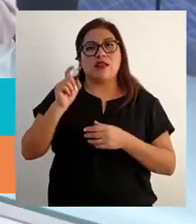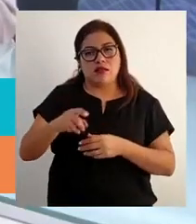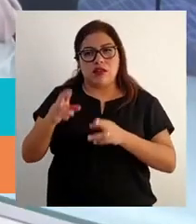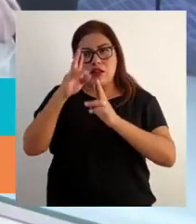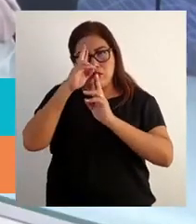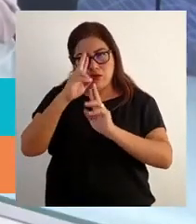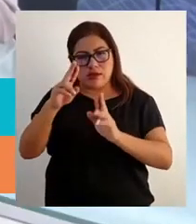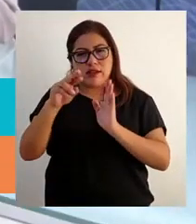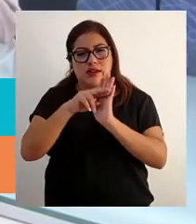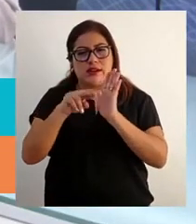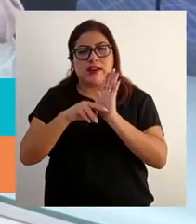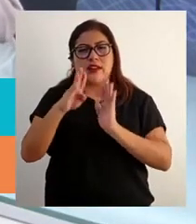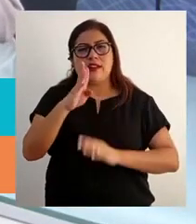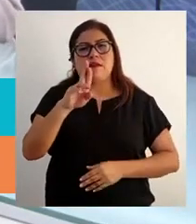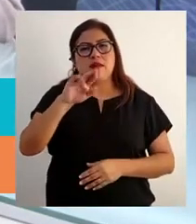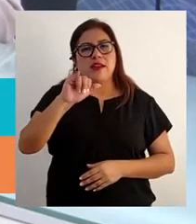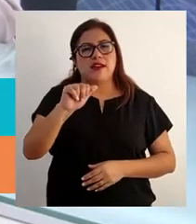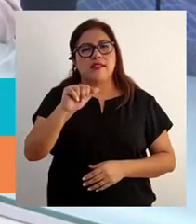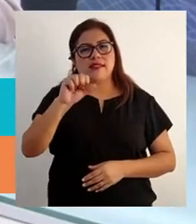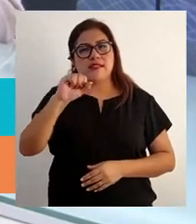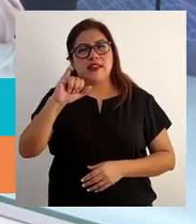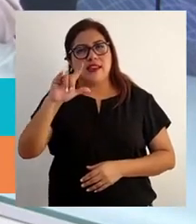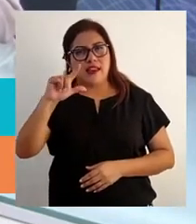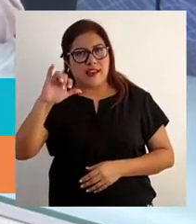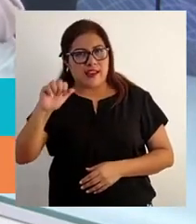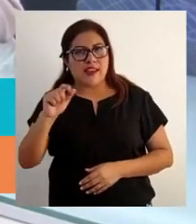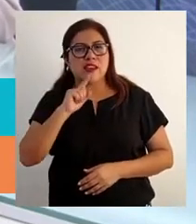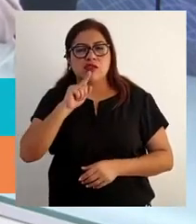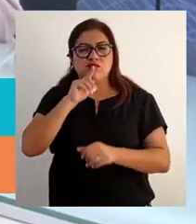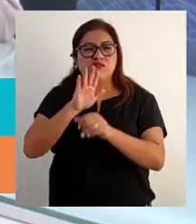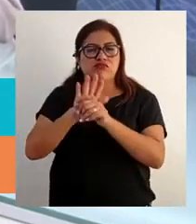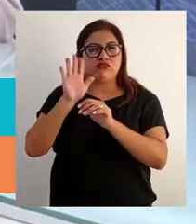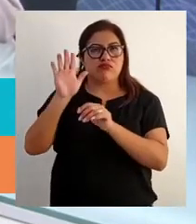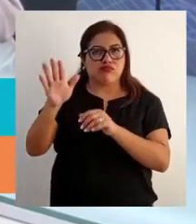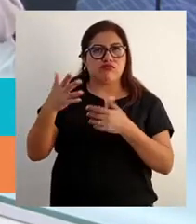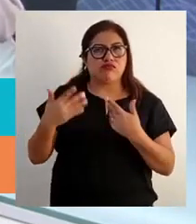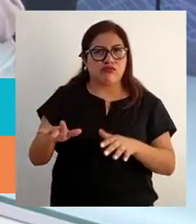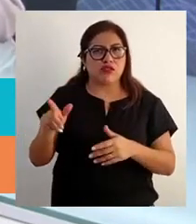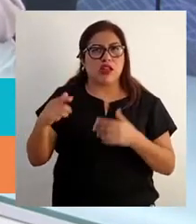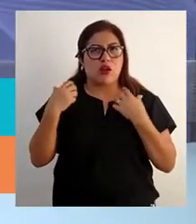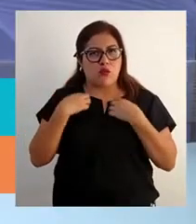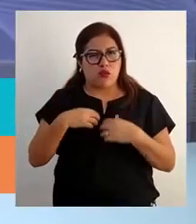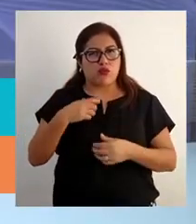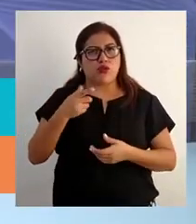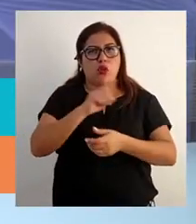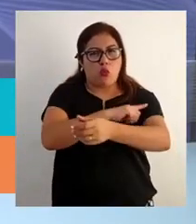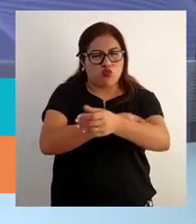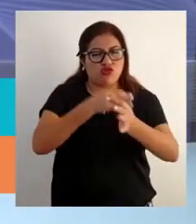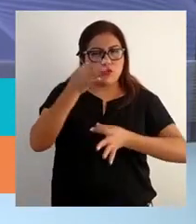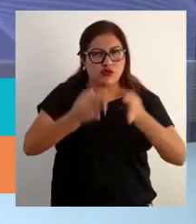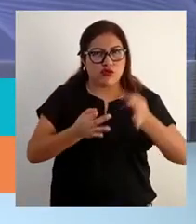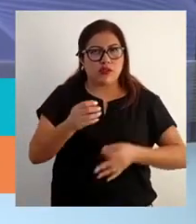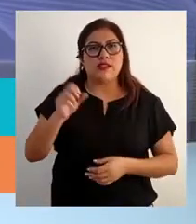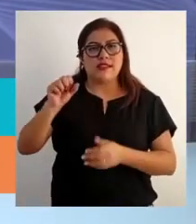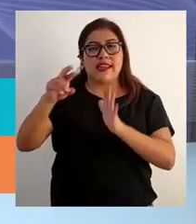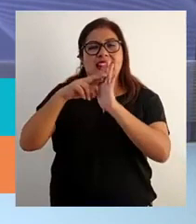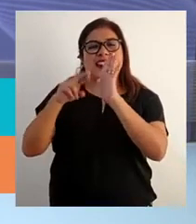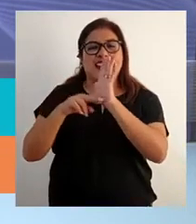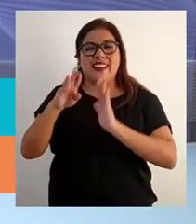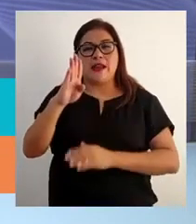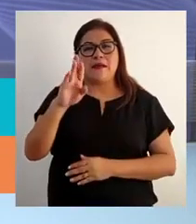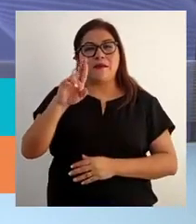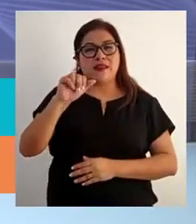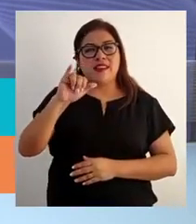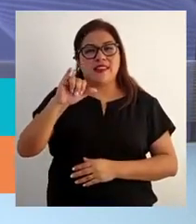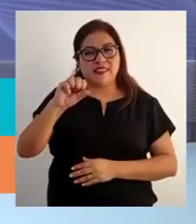un compromiso del Poder Judicial latinoamericano, ¿no? Justamente en el marco de las 100 reglas de Brasilia es que se crea la Comisión de Acceso